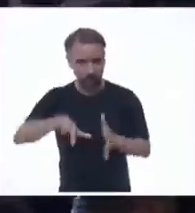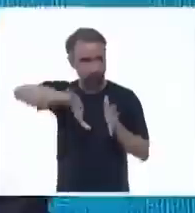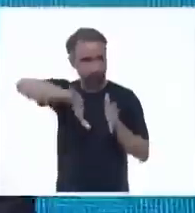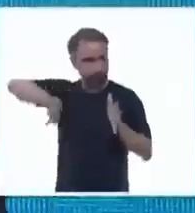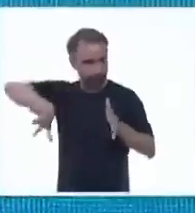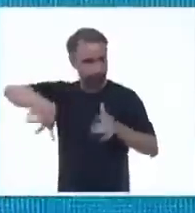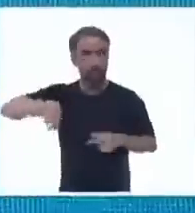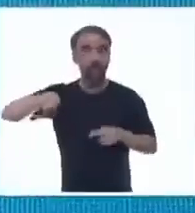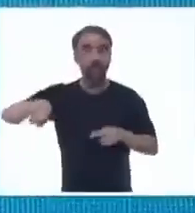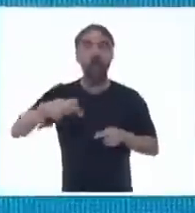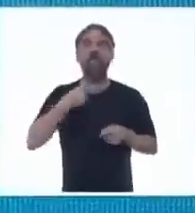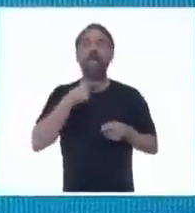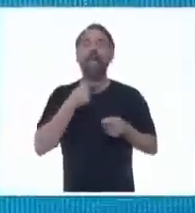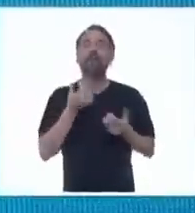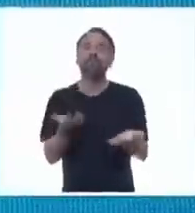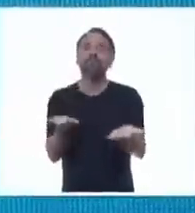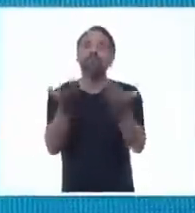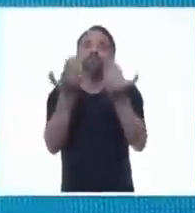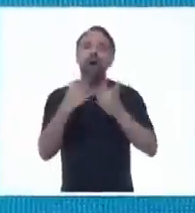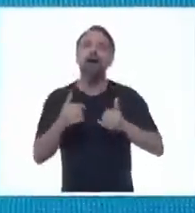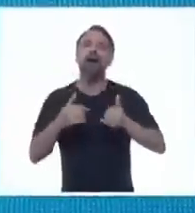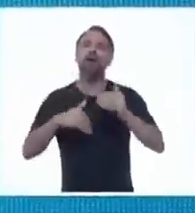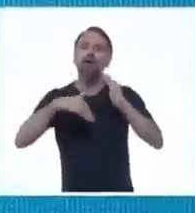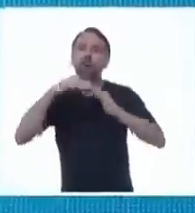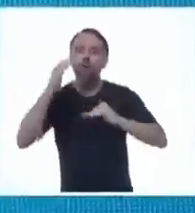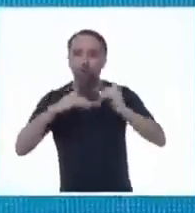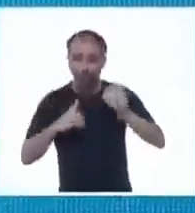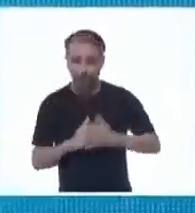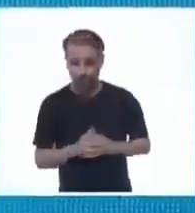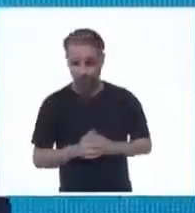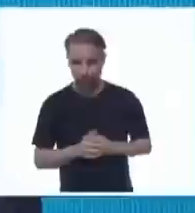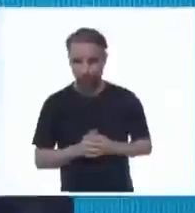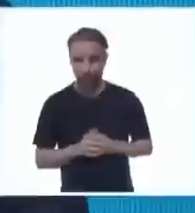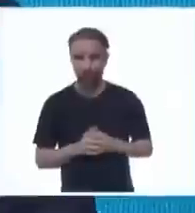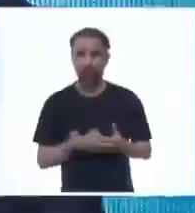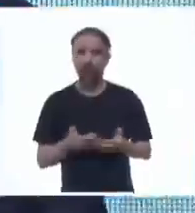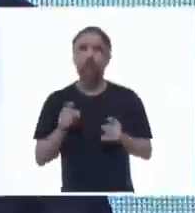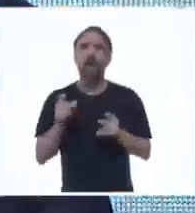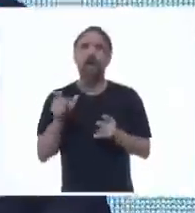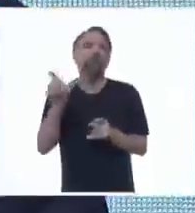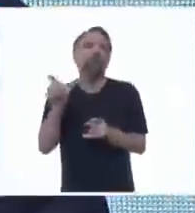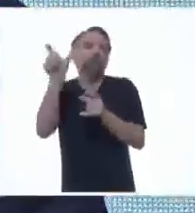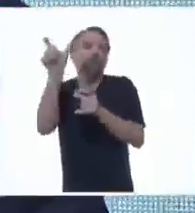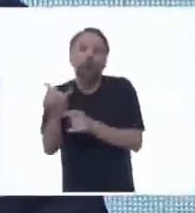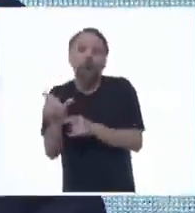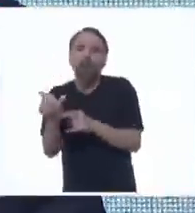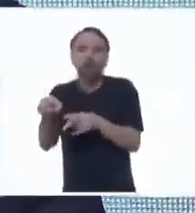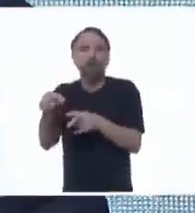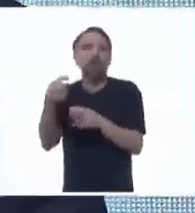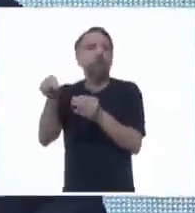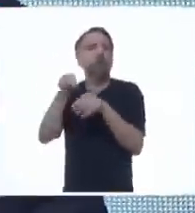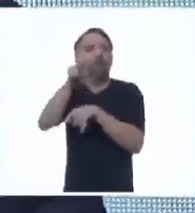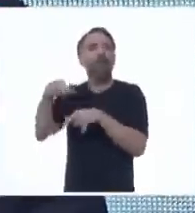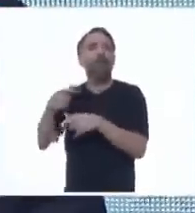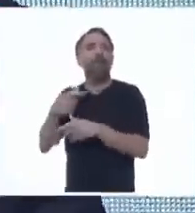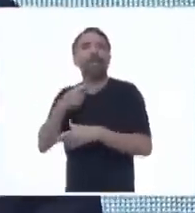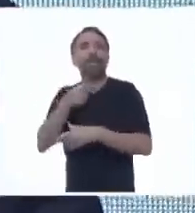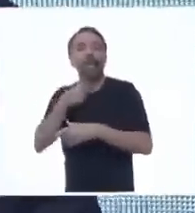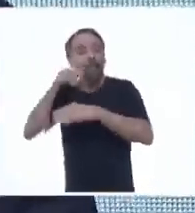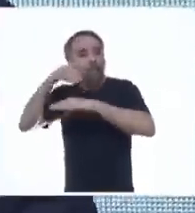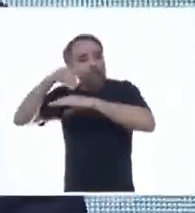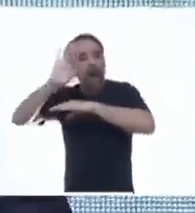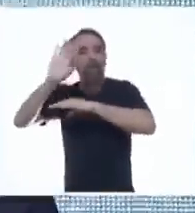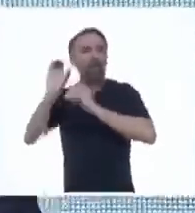Quiero convocar a construir a aquellos que quieren más y